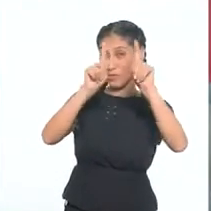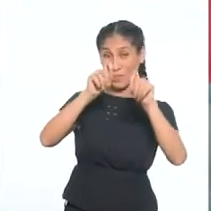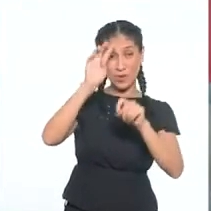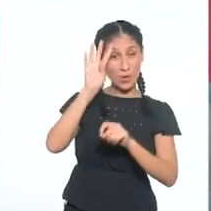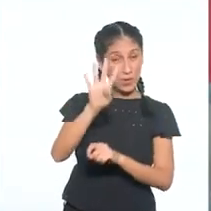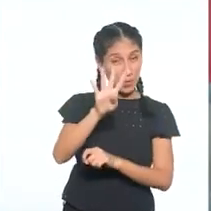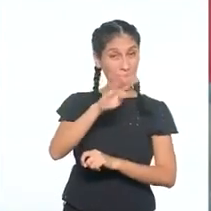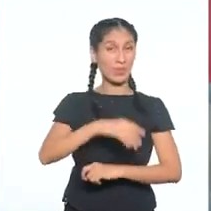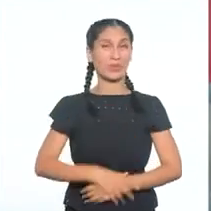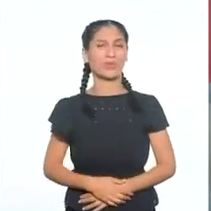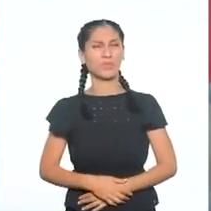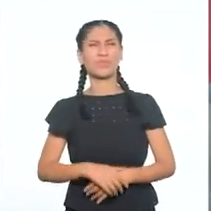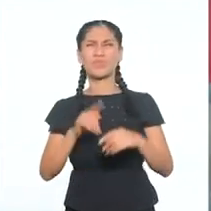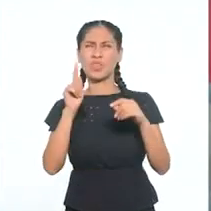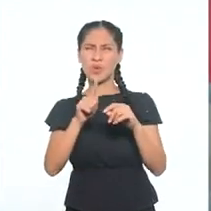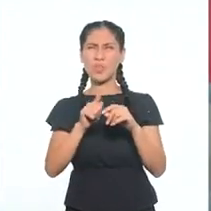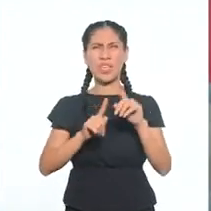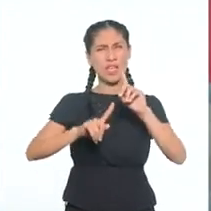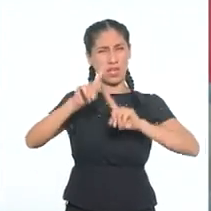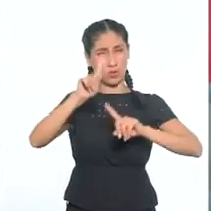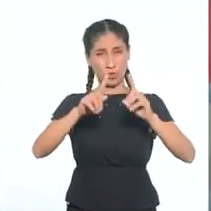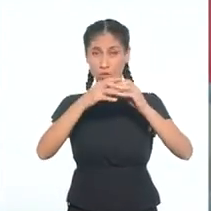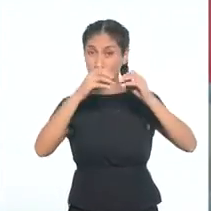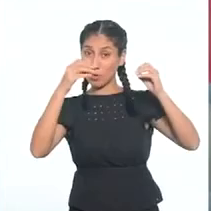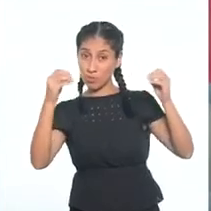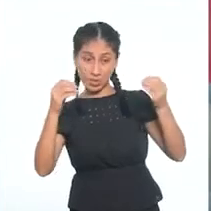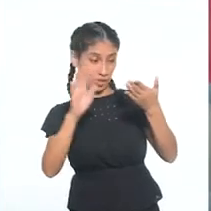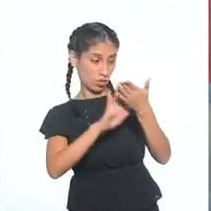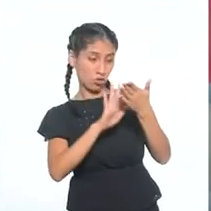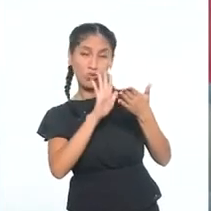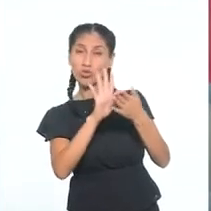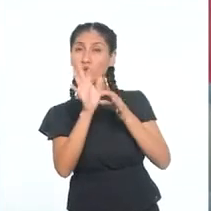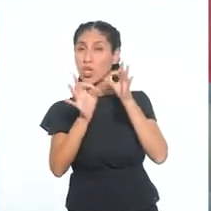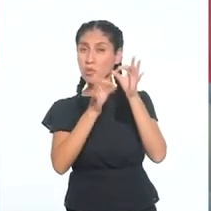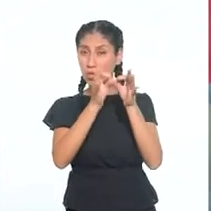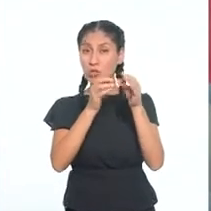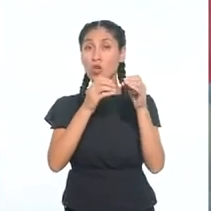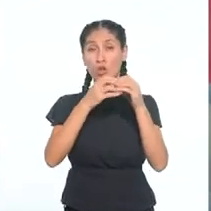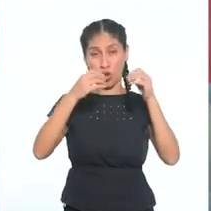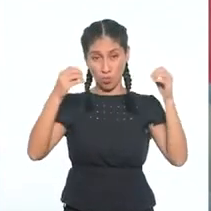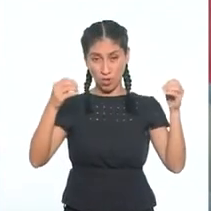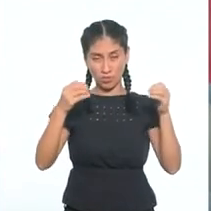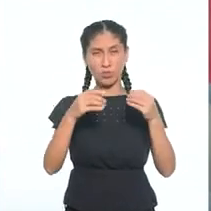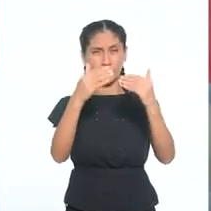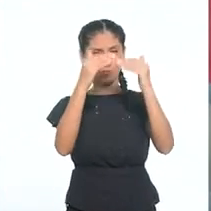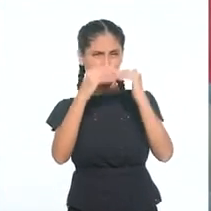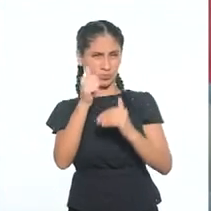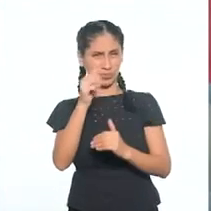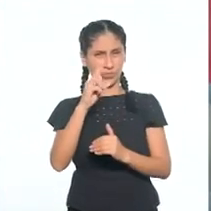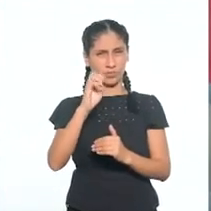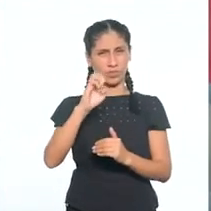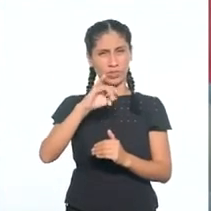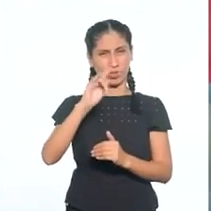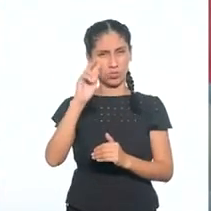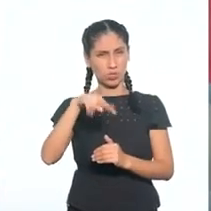4 una de las propiedades de los párrafos con su explicación adecuación